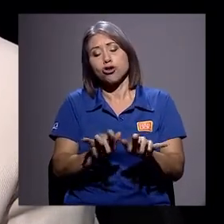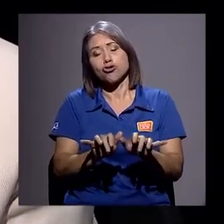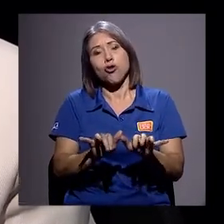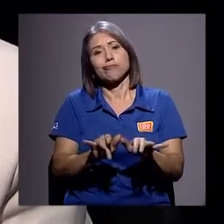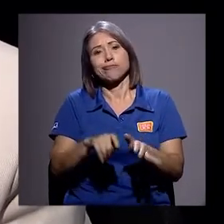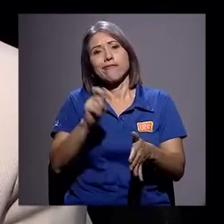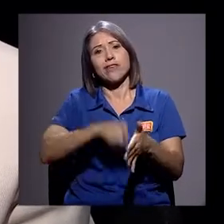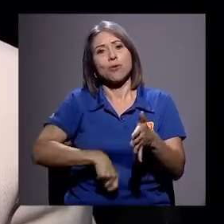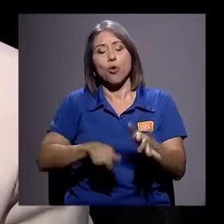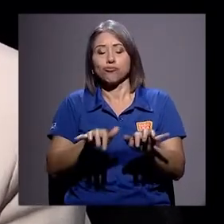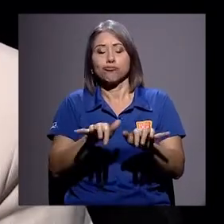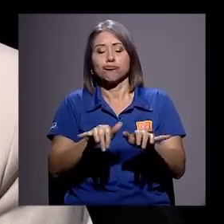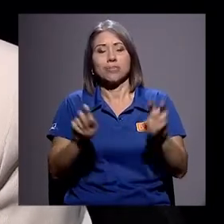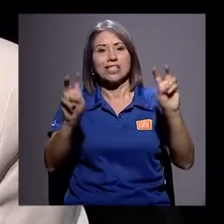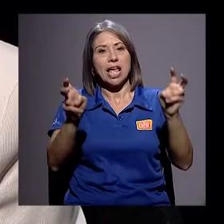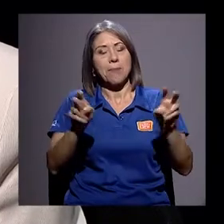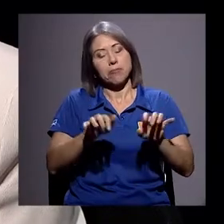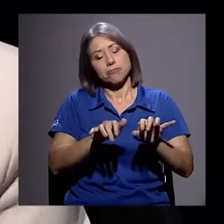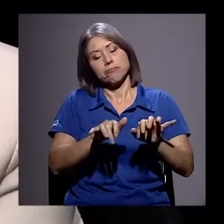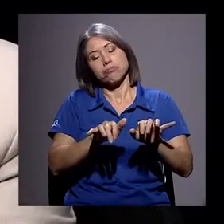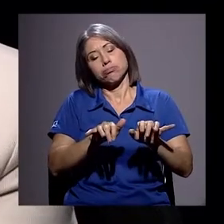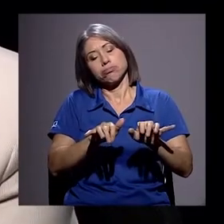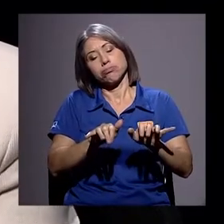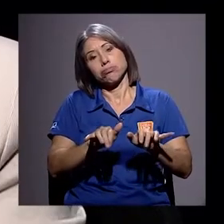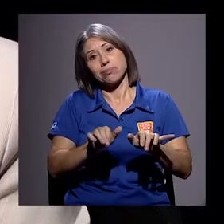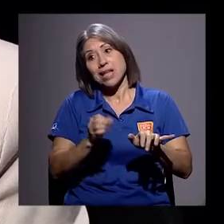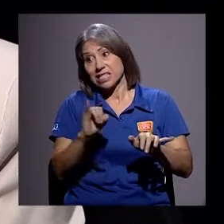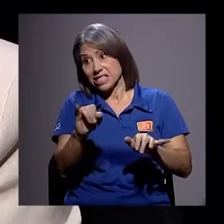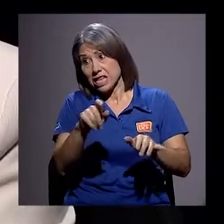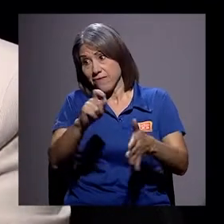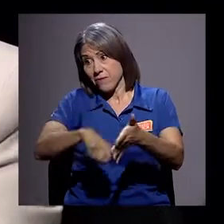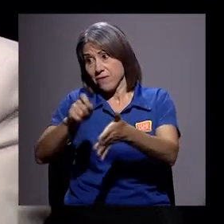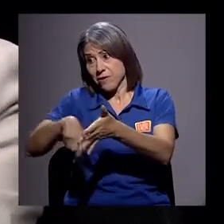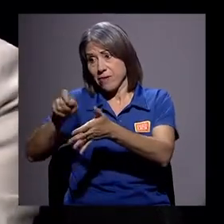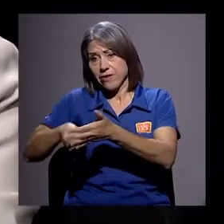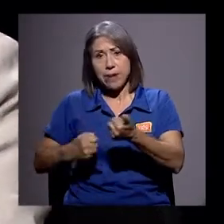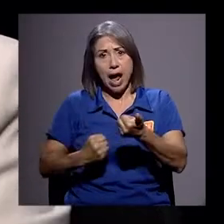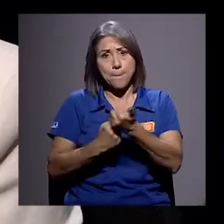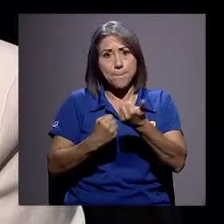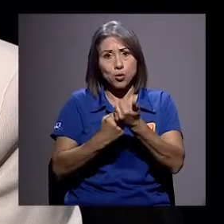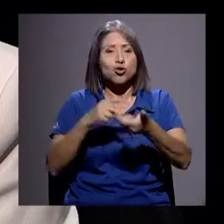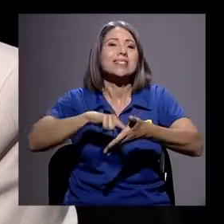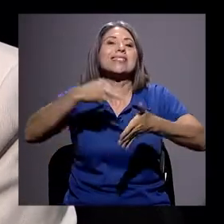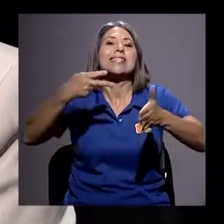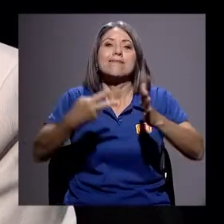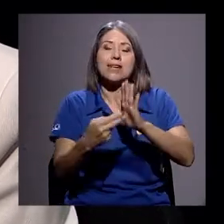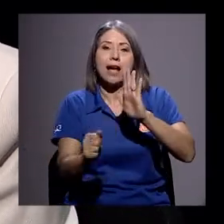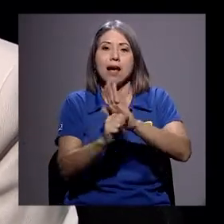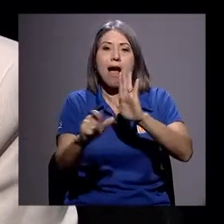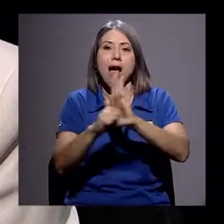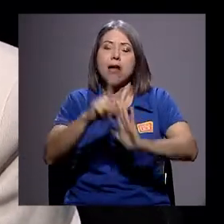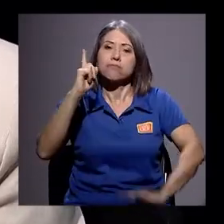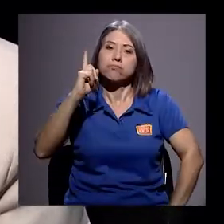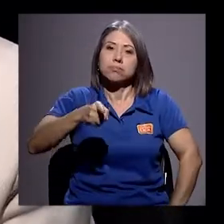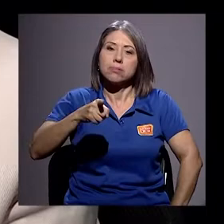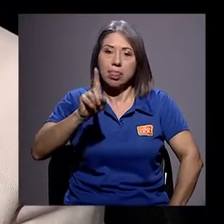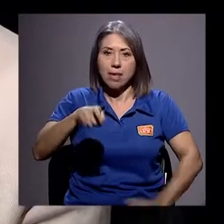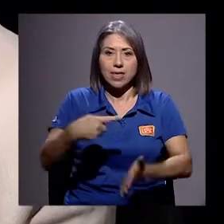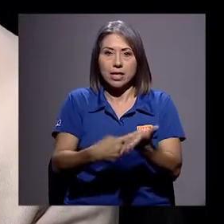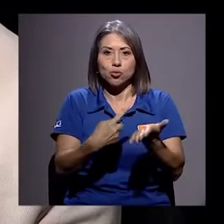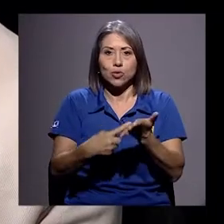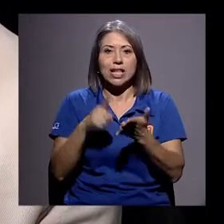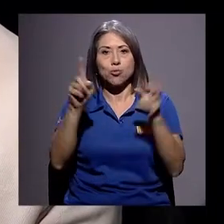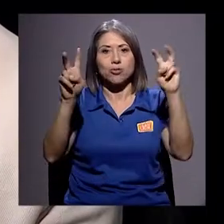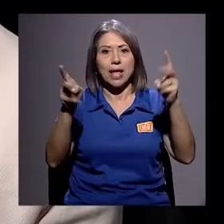tema de discusión y si tiene tantos apoyos el gobierno perdón el parlamento estaría obligado luego en cuanto